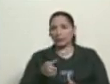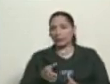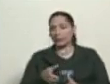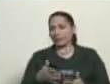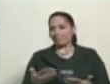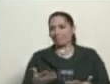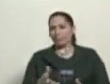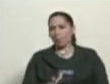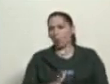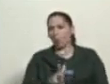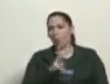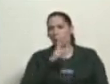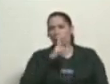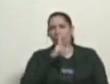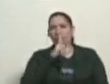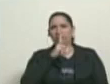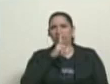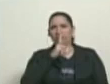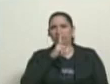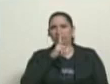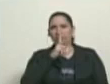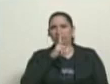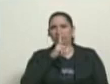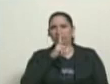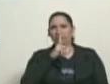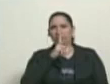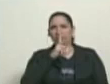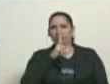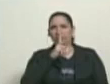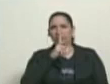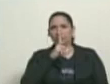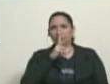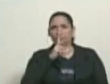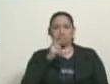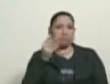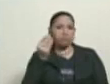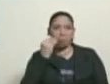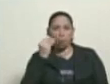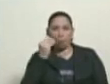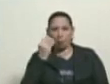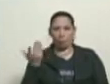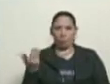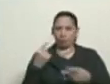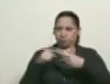mediocre, mediocre, porque entre otras cosas,